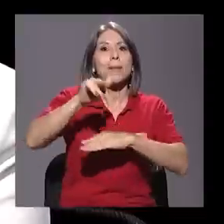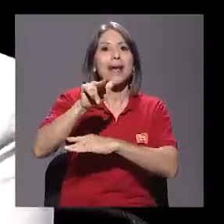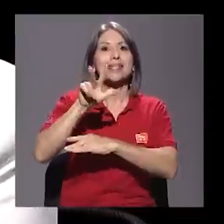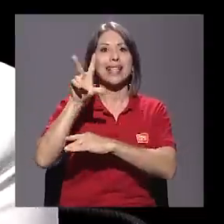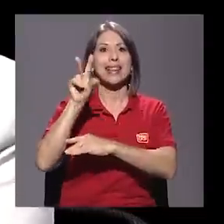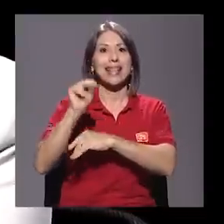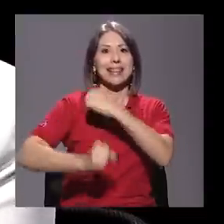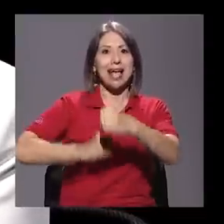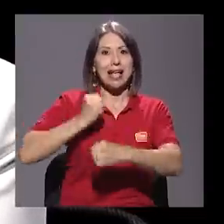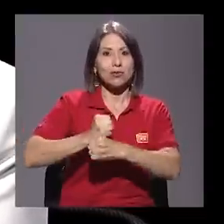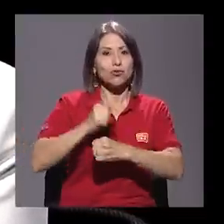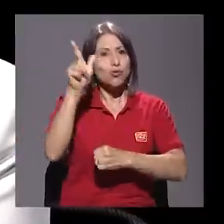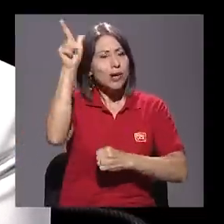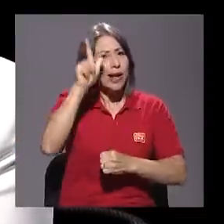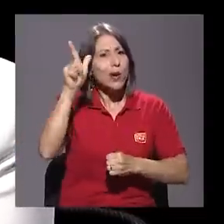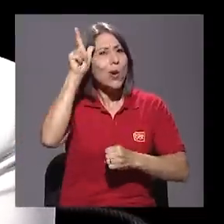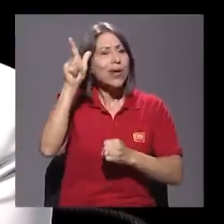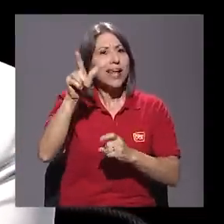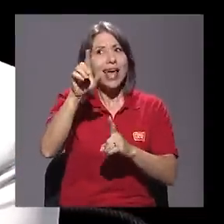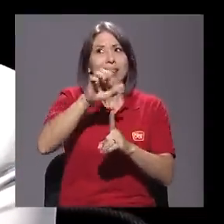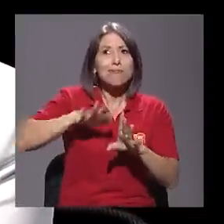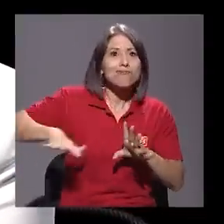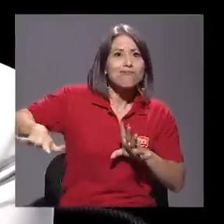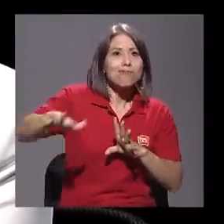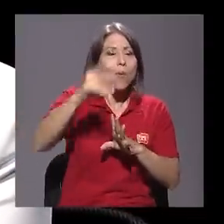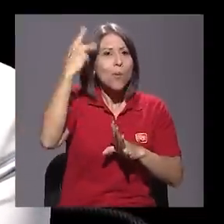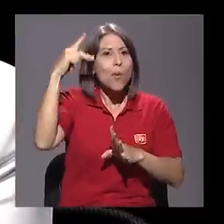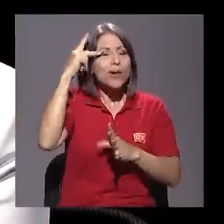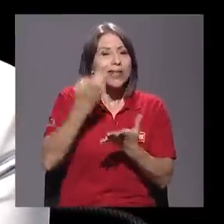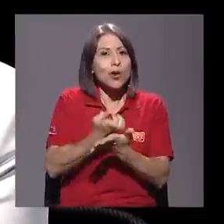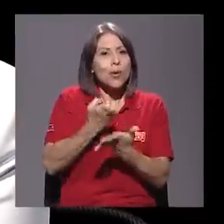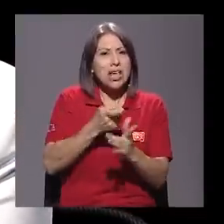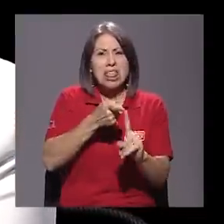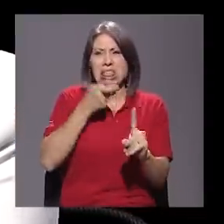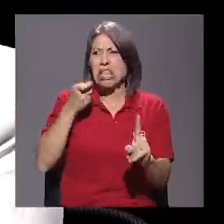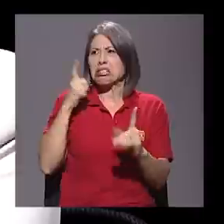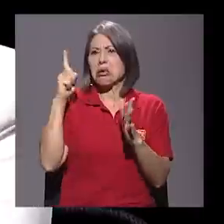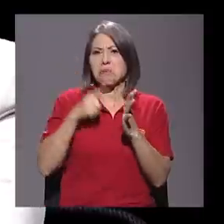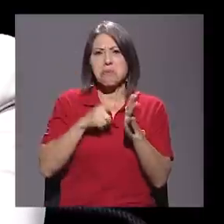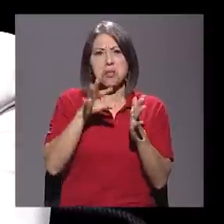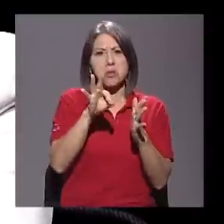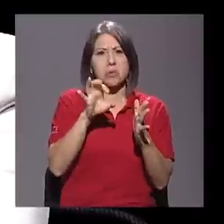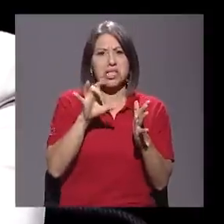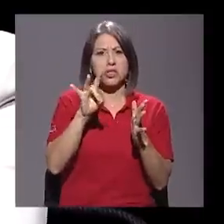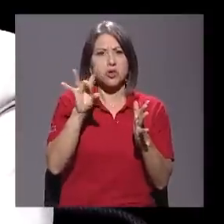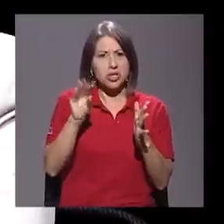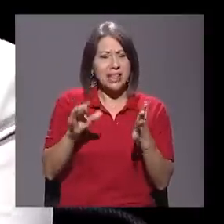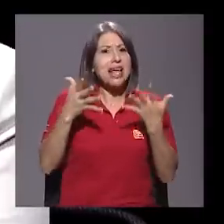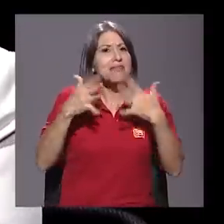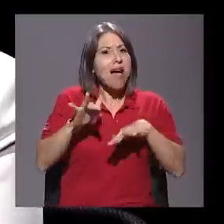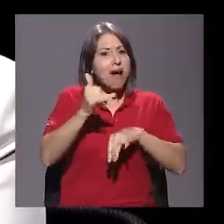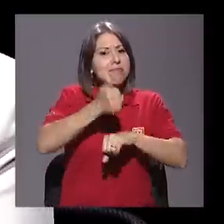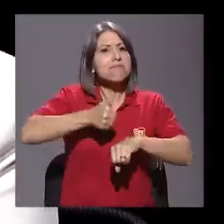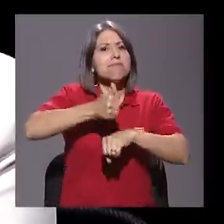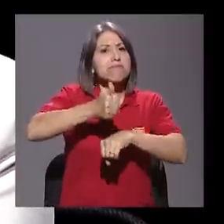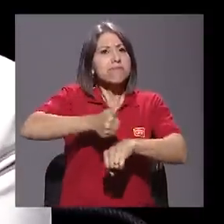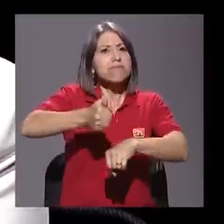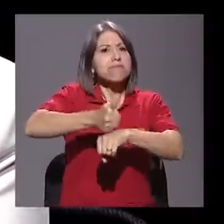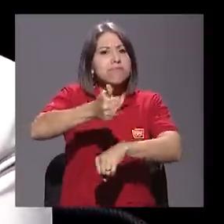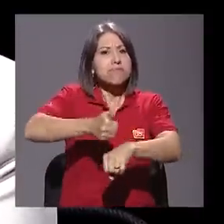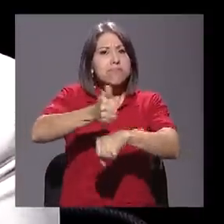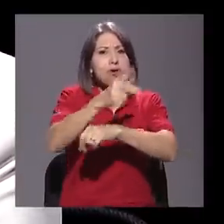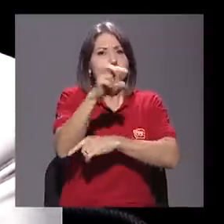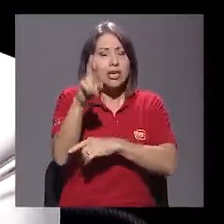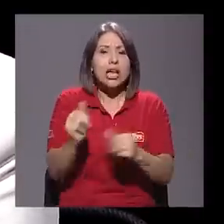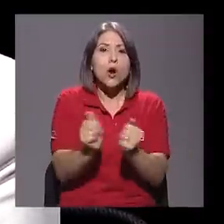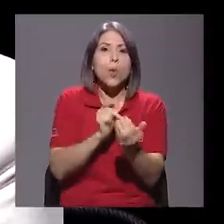lógica de Estado y de política económica que desde aproximadamente desde los años 80 se vino como instaurando en Costa Rica a partir de algunos